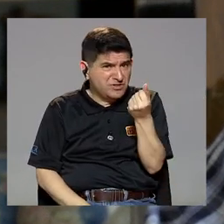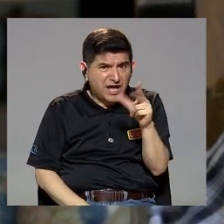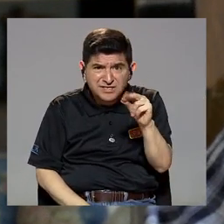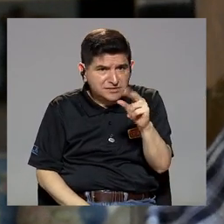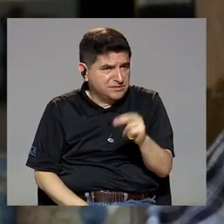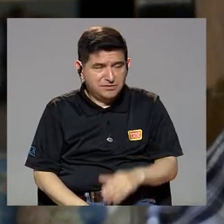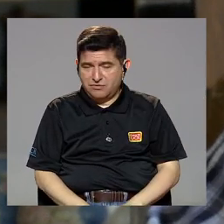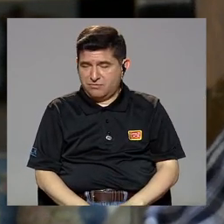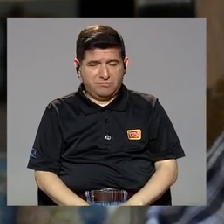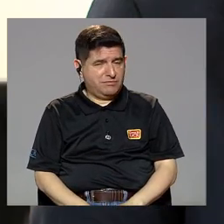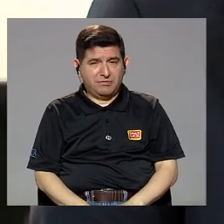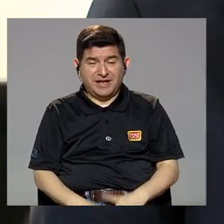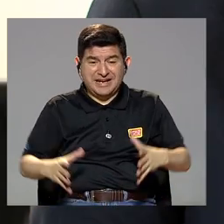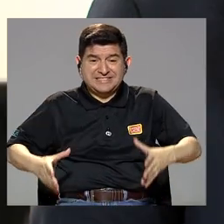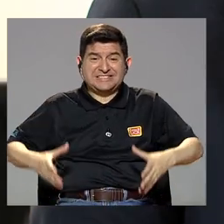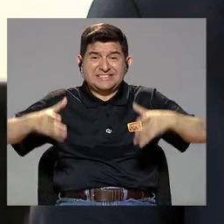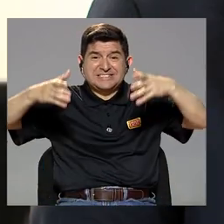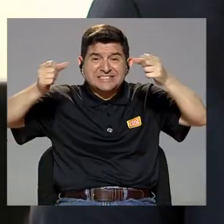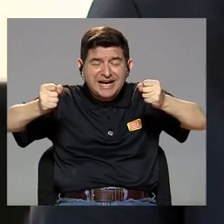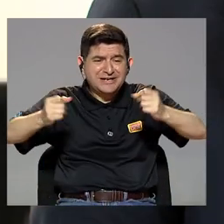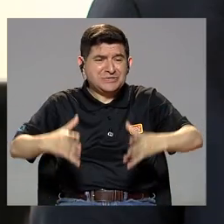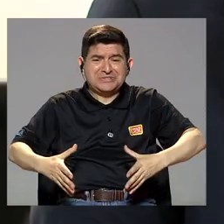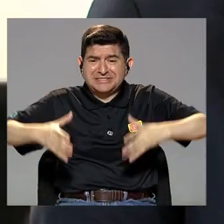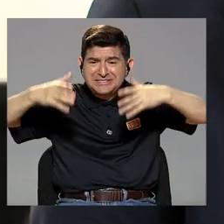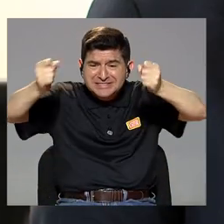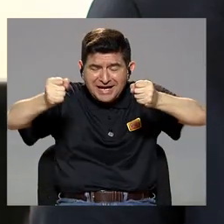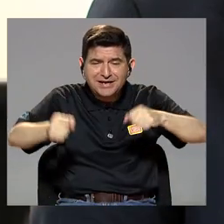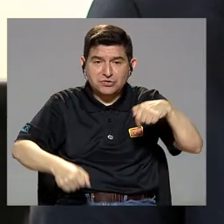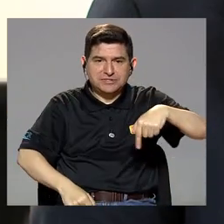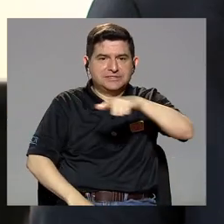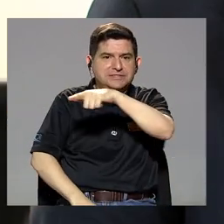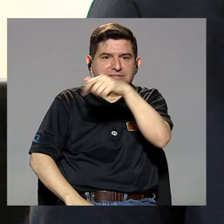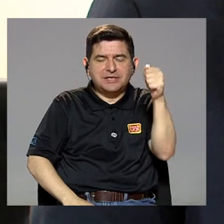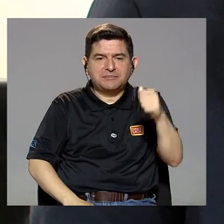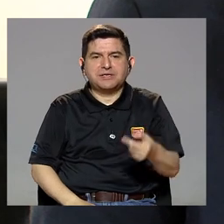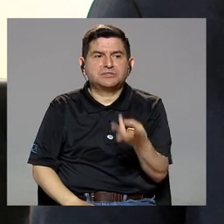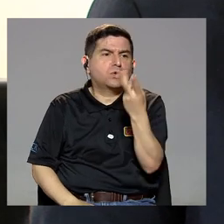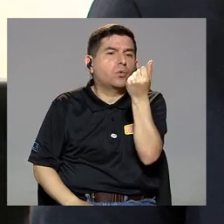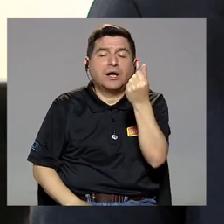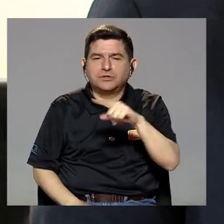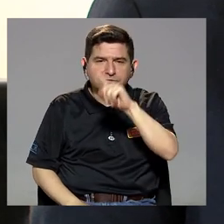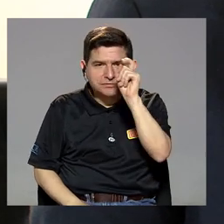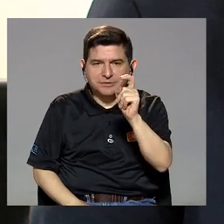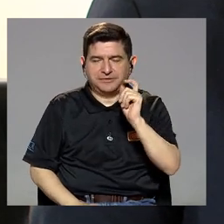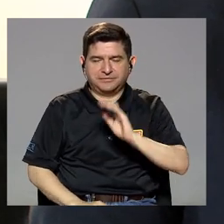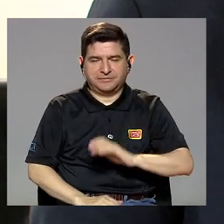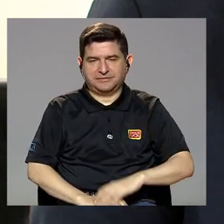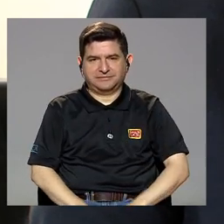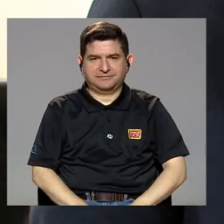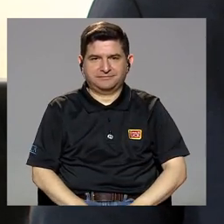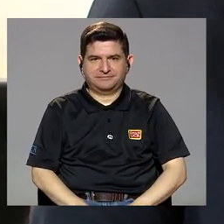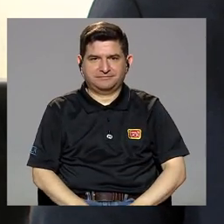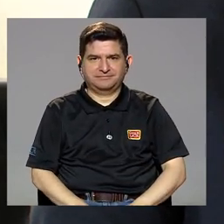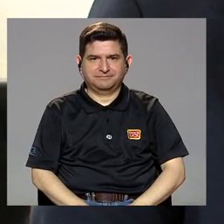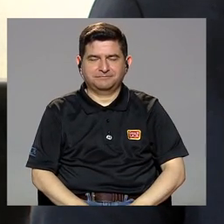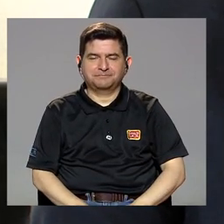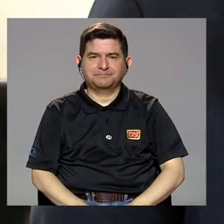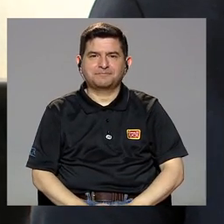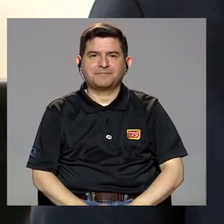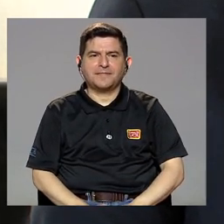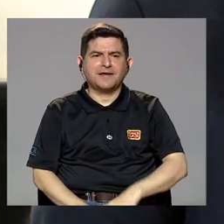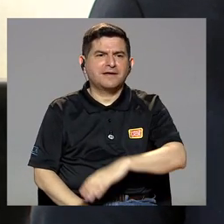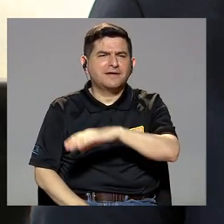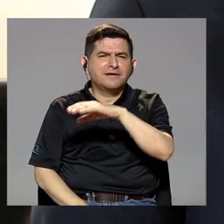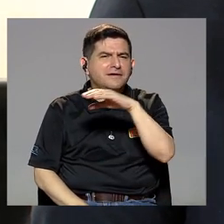cuántos sacos de cartas llegaron este mes al mago de la luna impresionante jose y